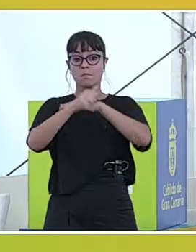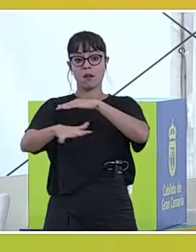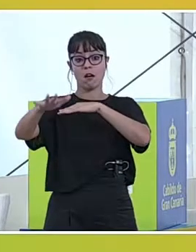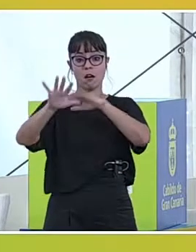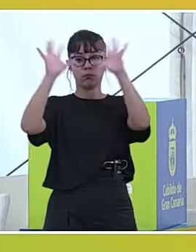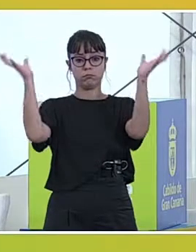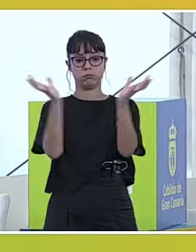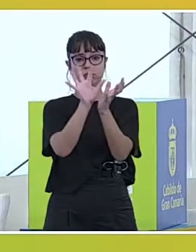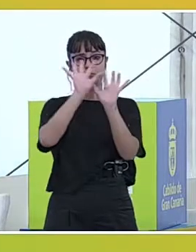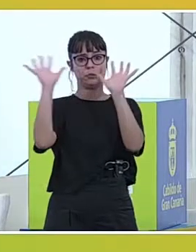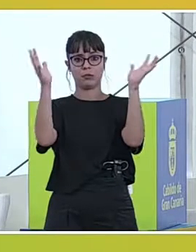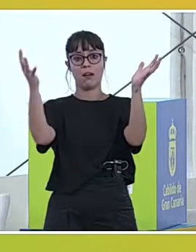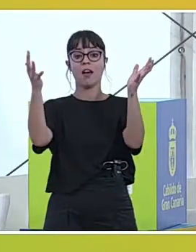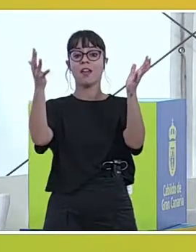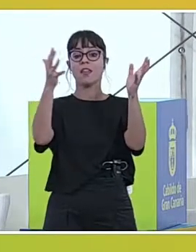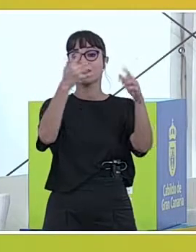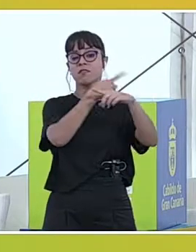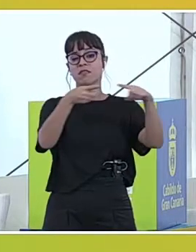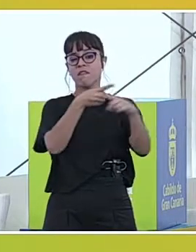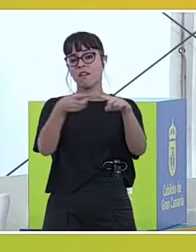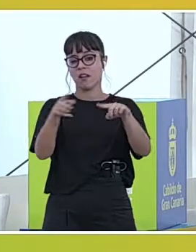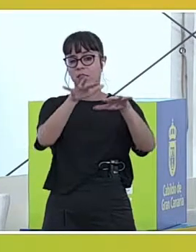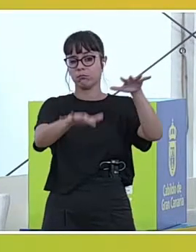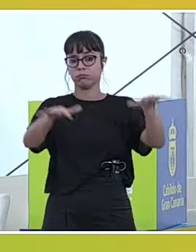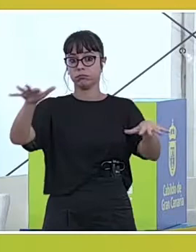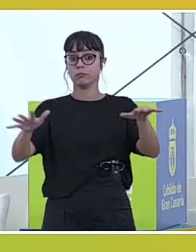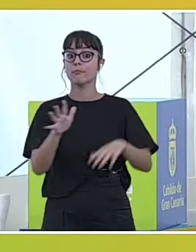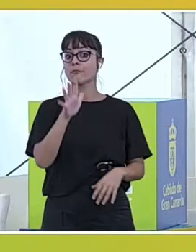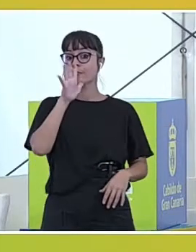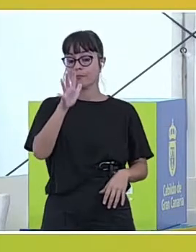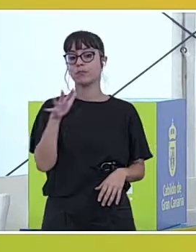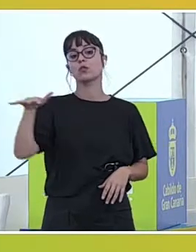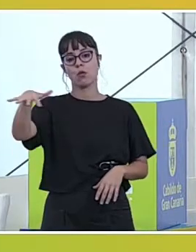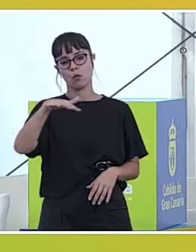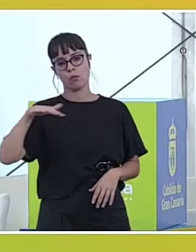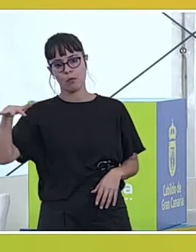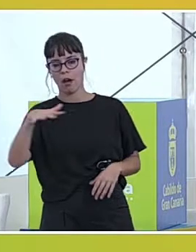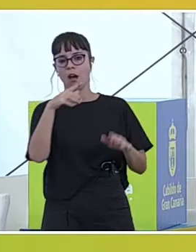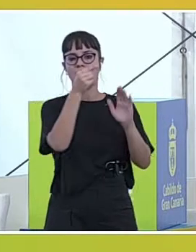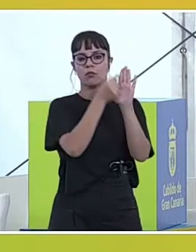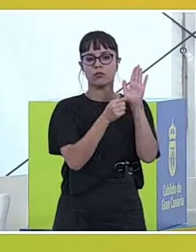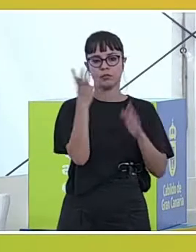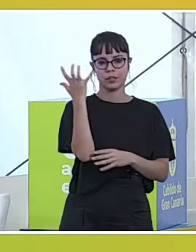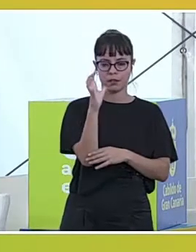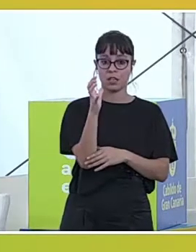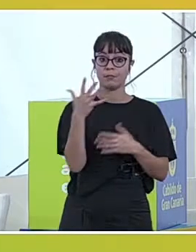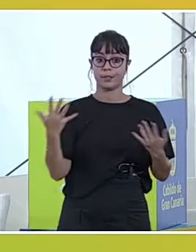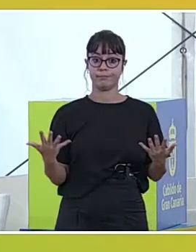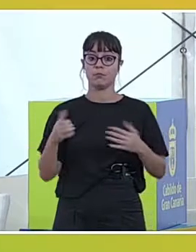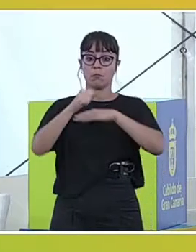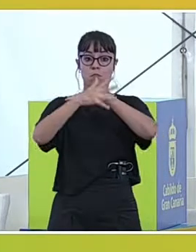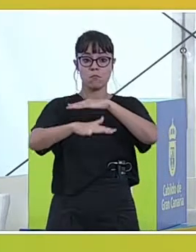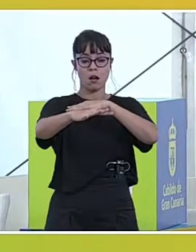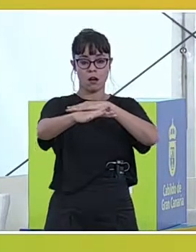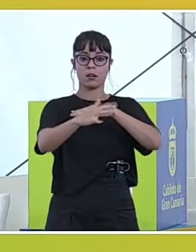mapa, pues proviene de la diferente localización y condiciones climatológicas. No va a ser lo mismo